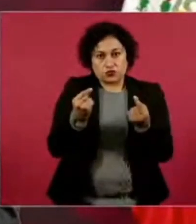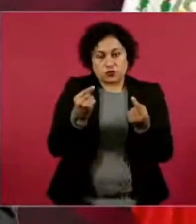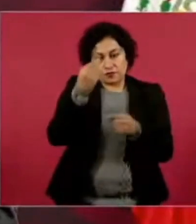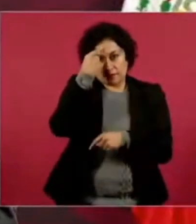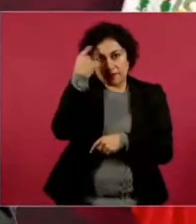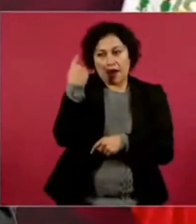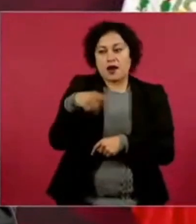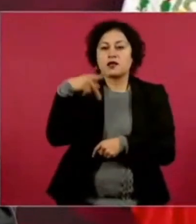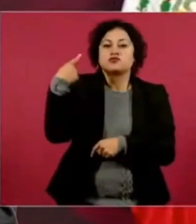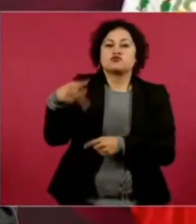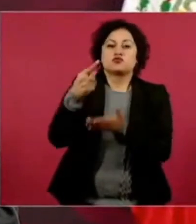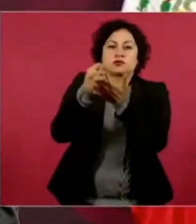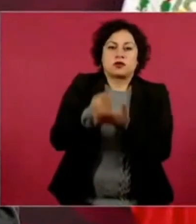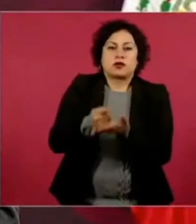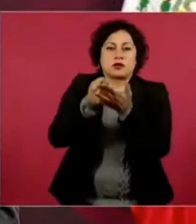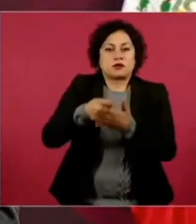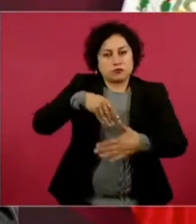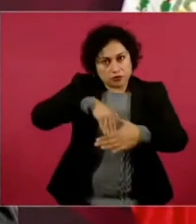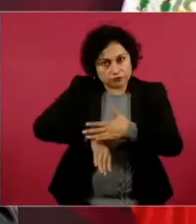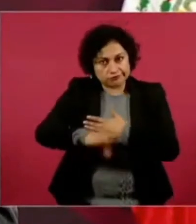terapia.